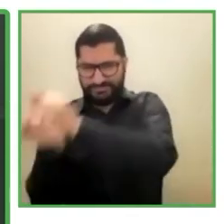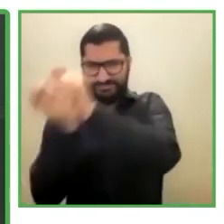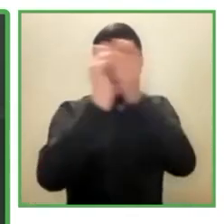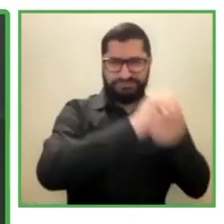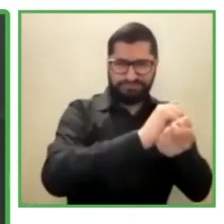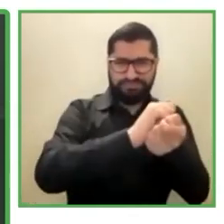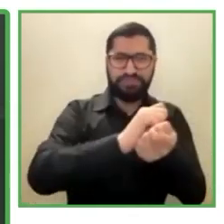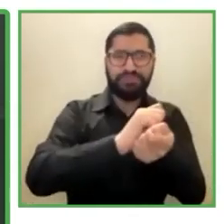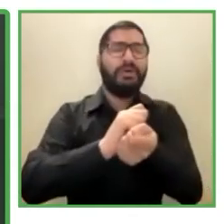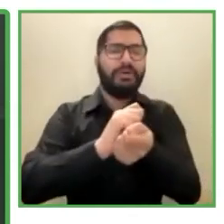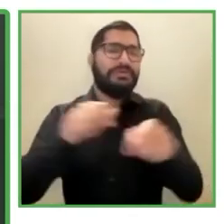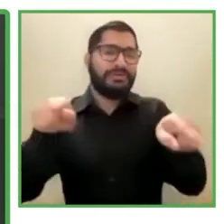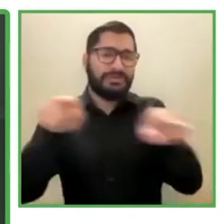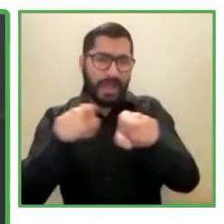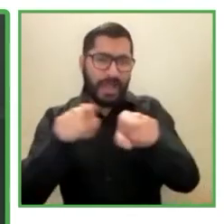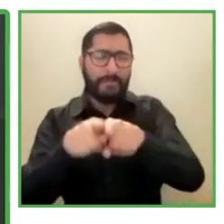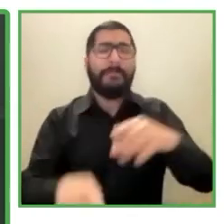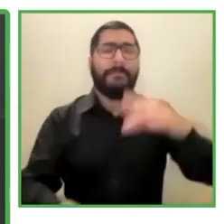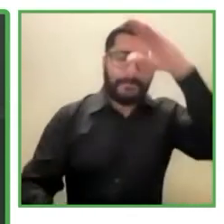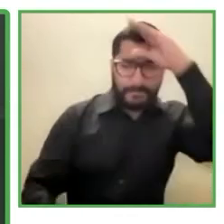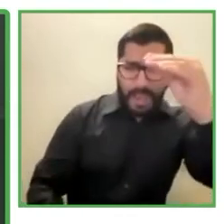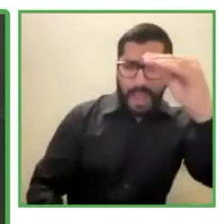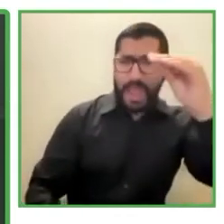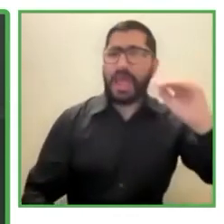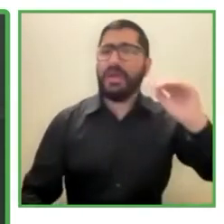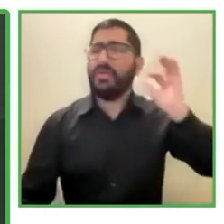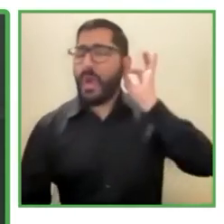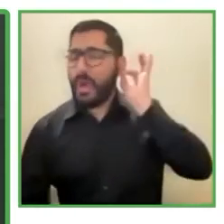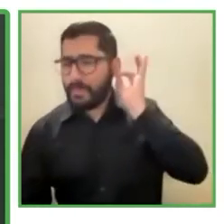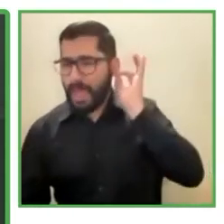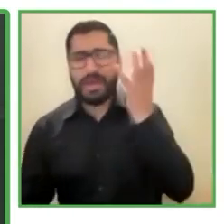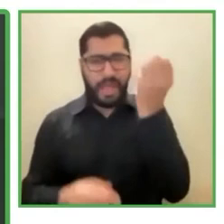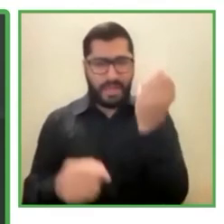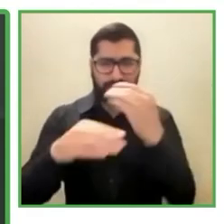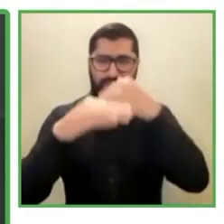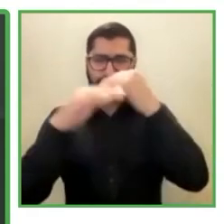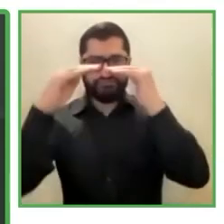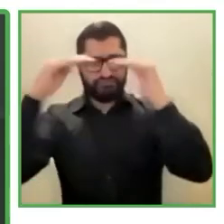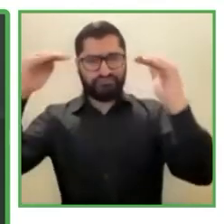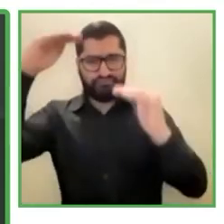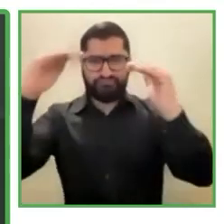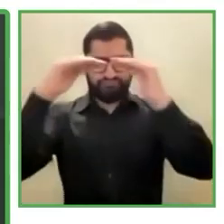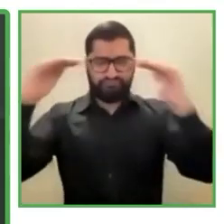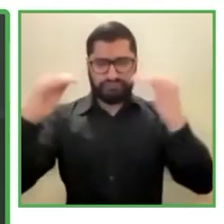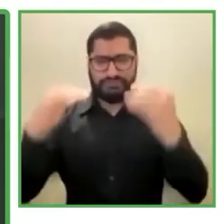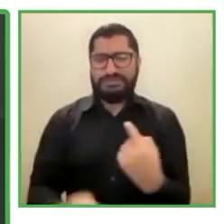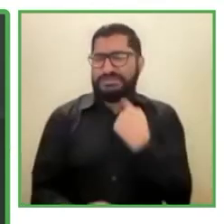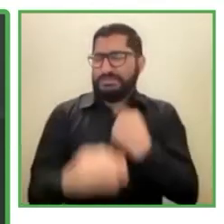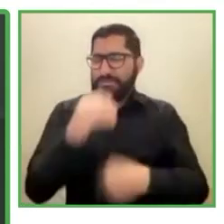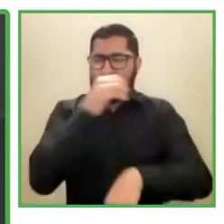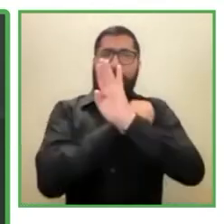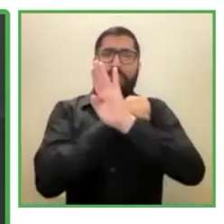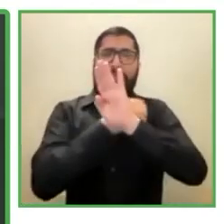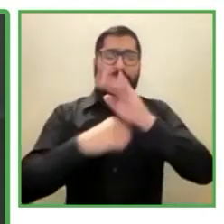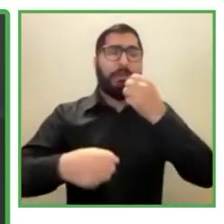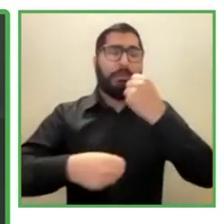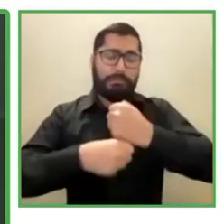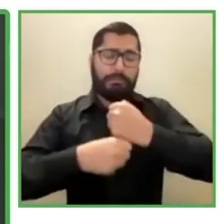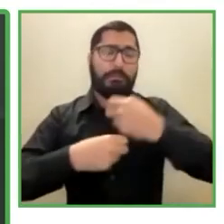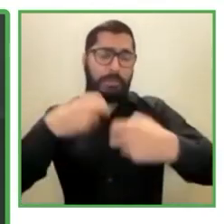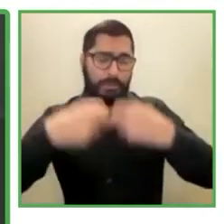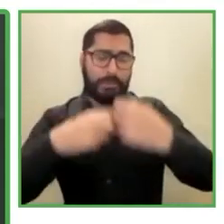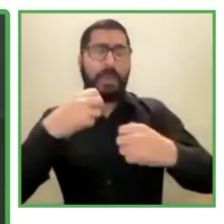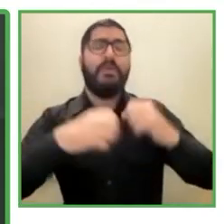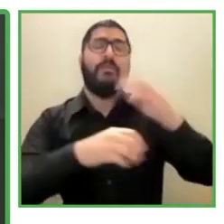las consecuencias y oportunidades que otorga la revolución industrial 4.0, esta mayor y creciente